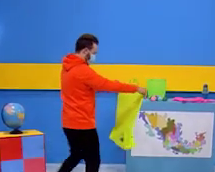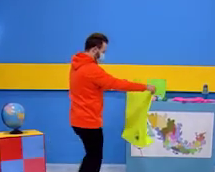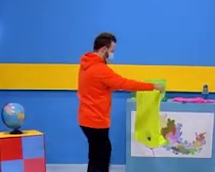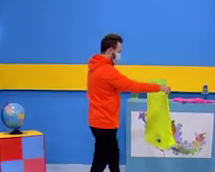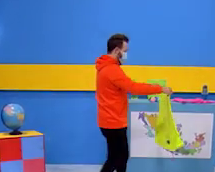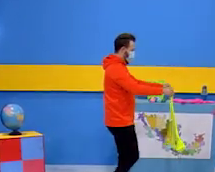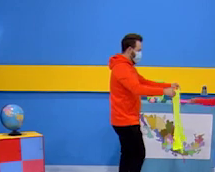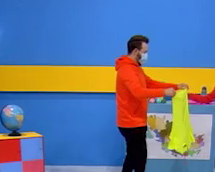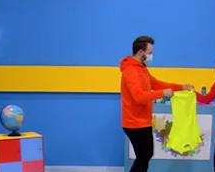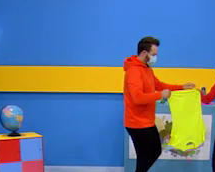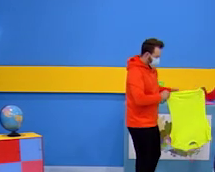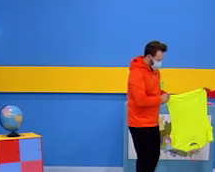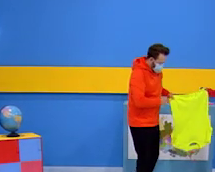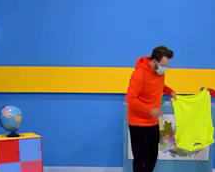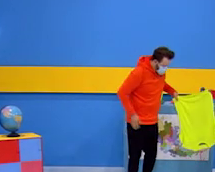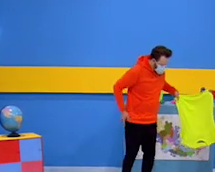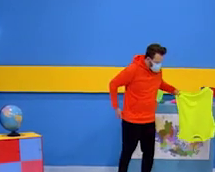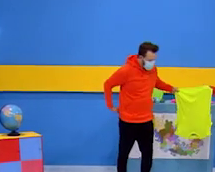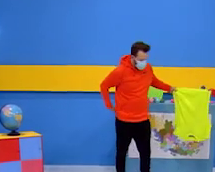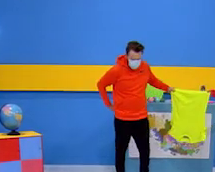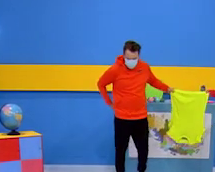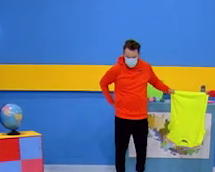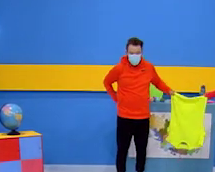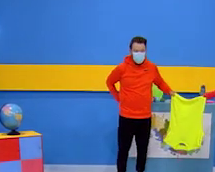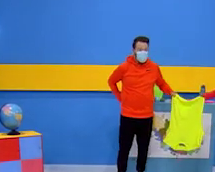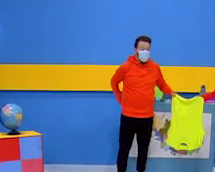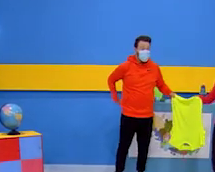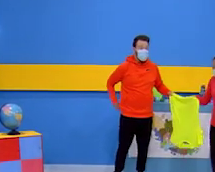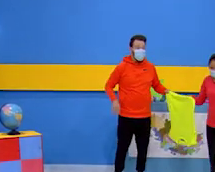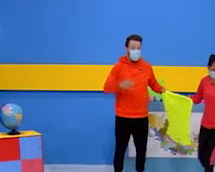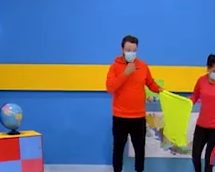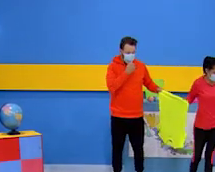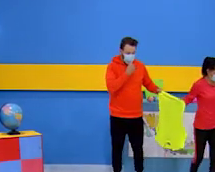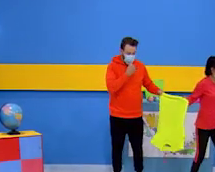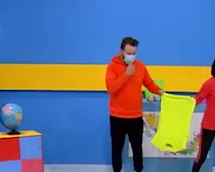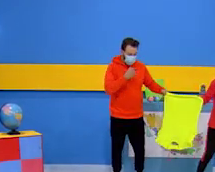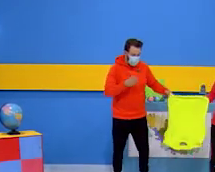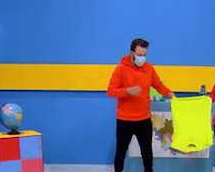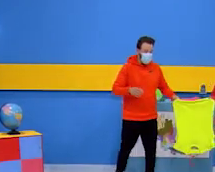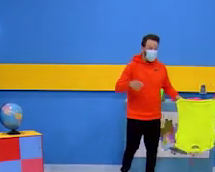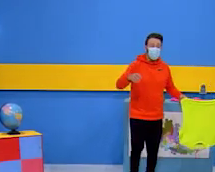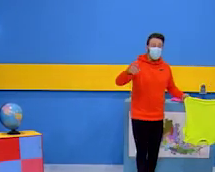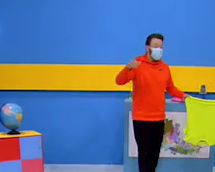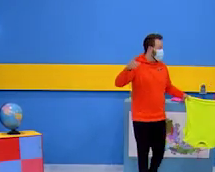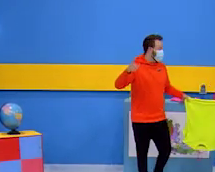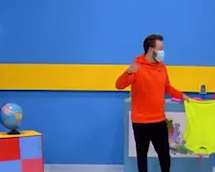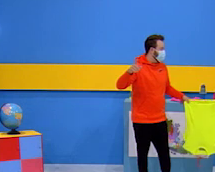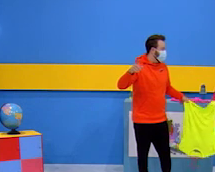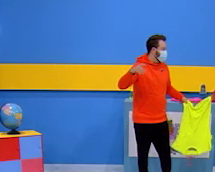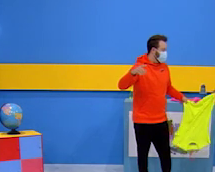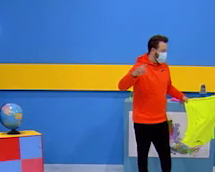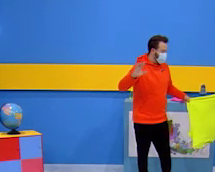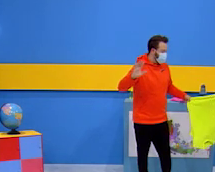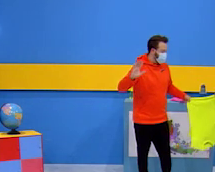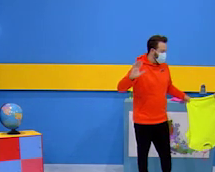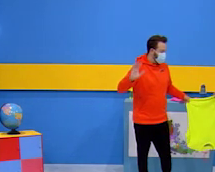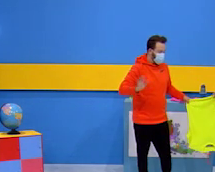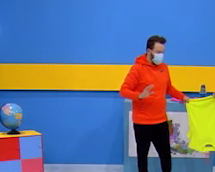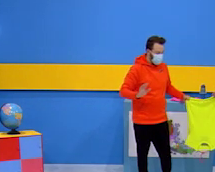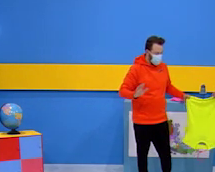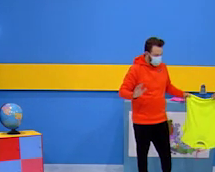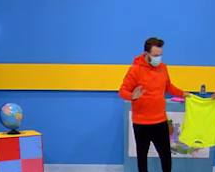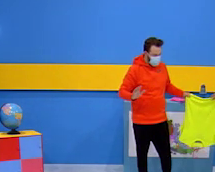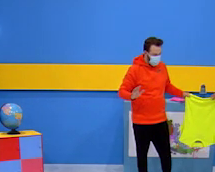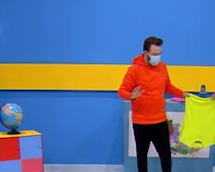¿Cómo era de forma colaborativa? Uno de cada lado. Ah, cierto. A ver, vamos a ver. ¿Empezamos el tiempo también? No, aquí sin tiempo.